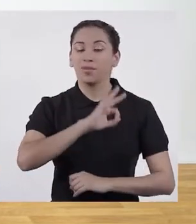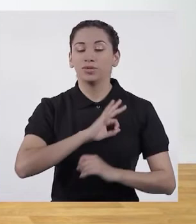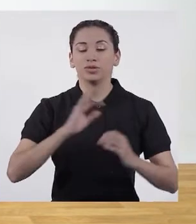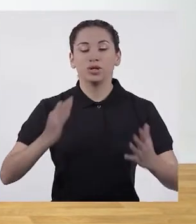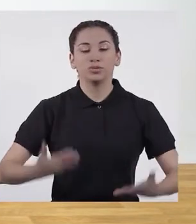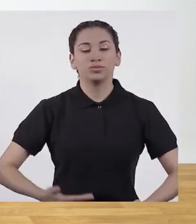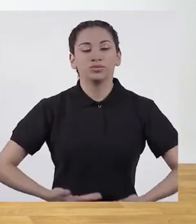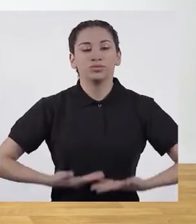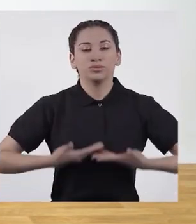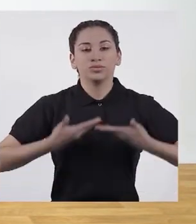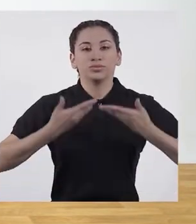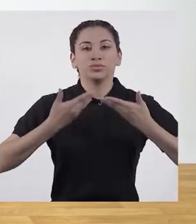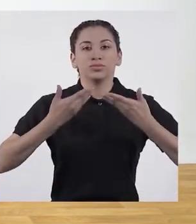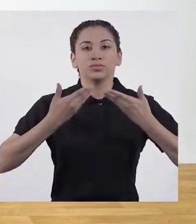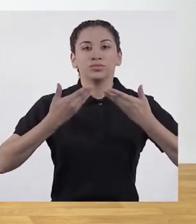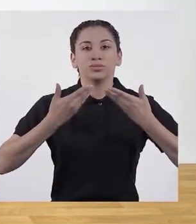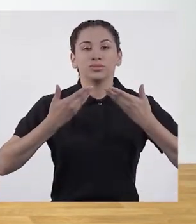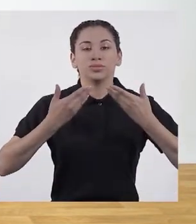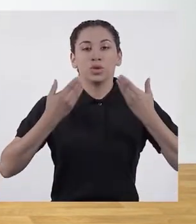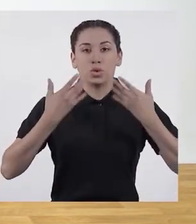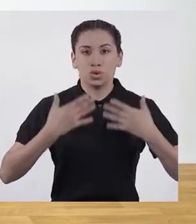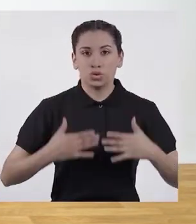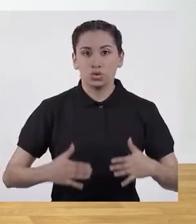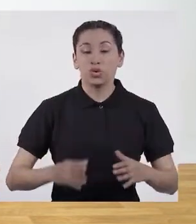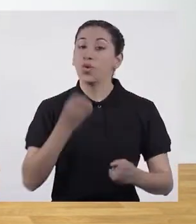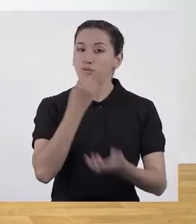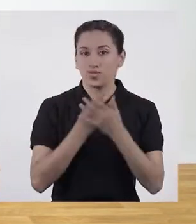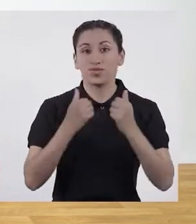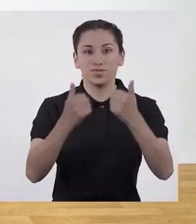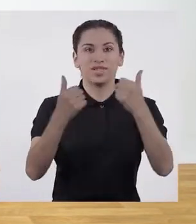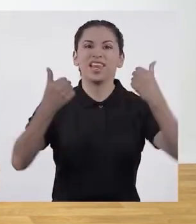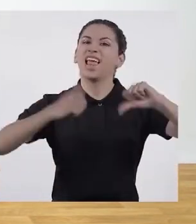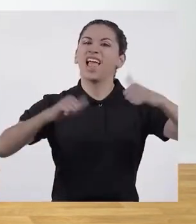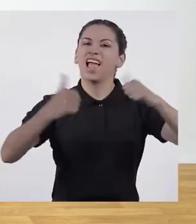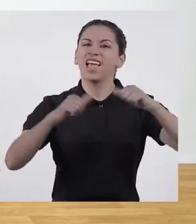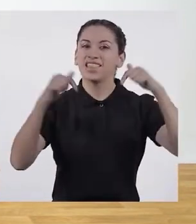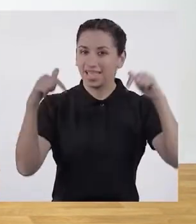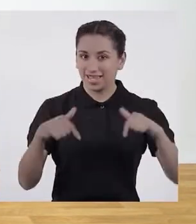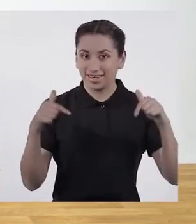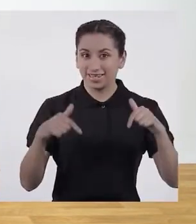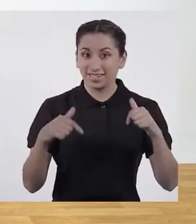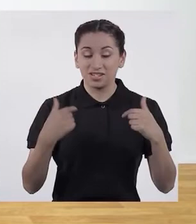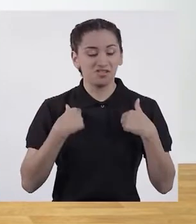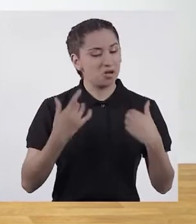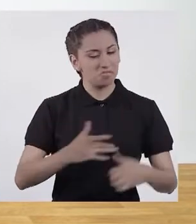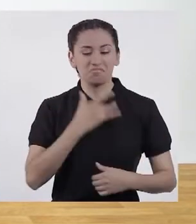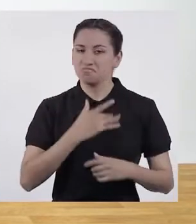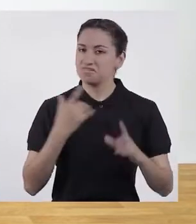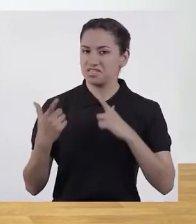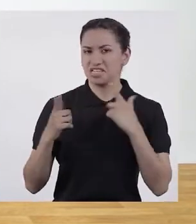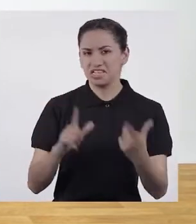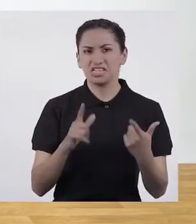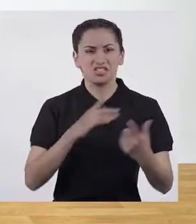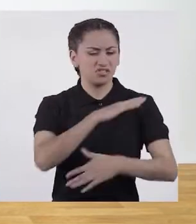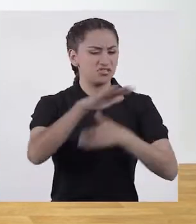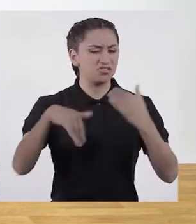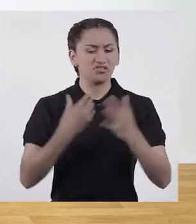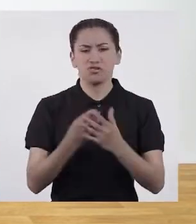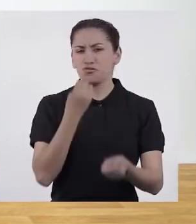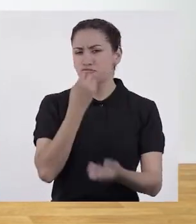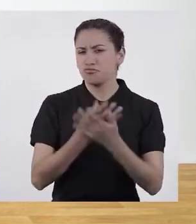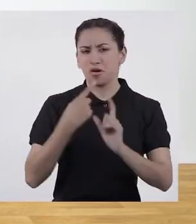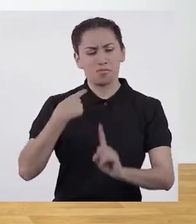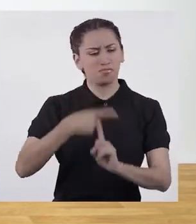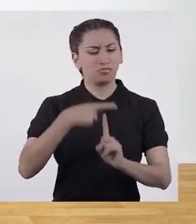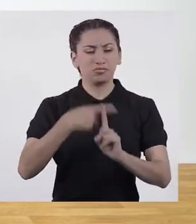Aprovechamos en respirar. Muy bien. ¿Qué les ha parecido la actividad? Yo me siento lista y con toda la